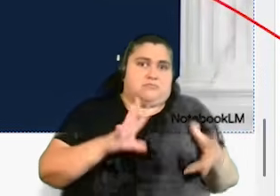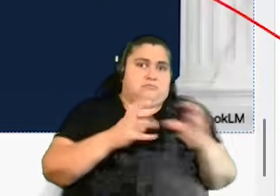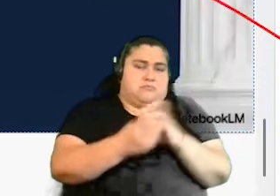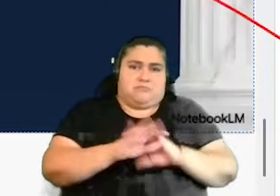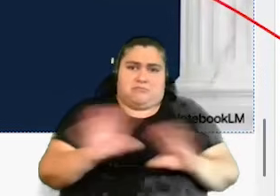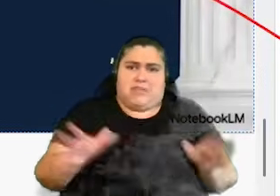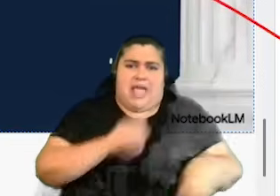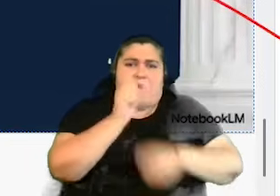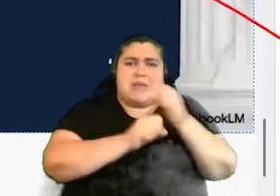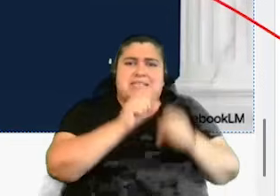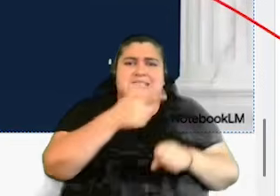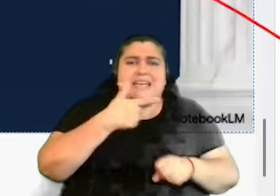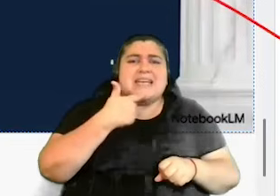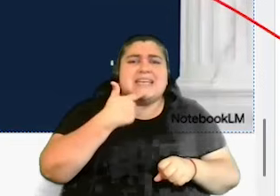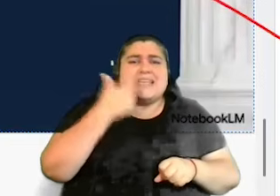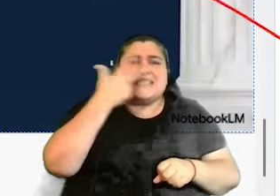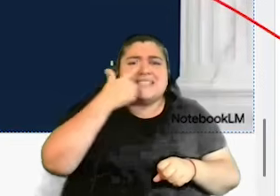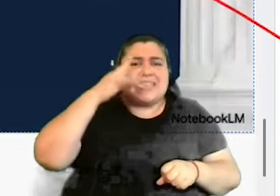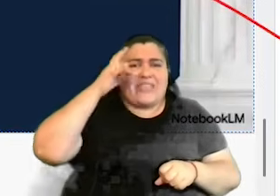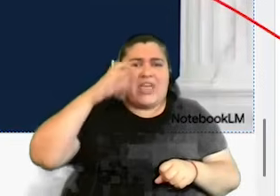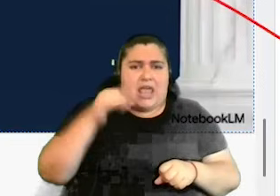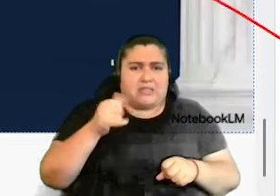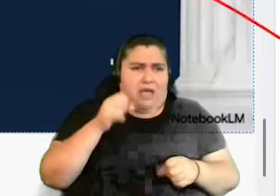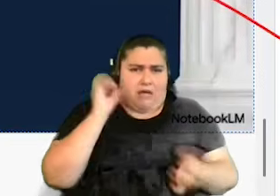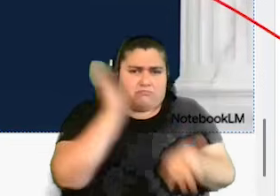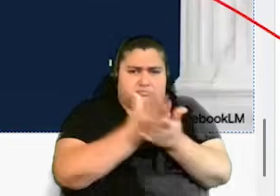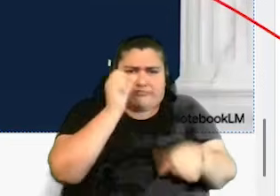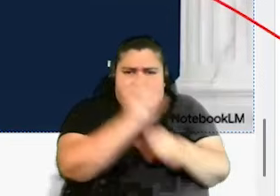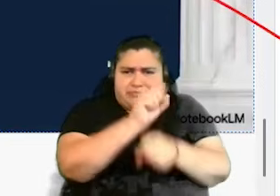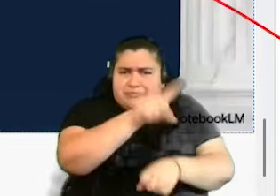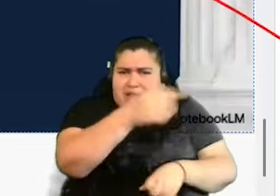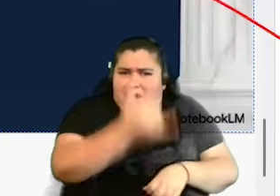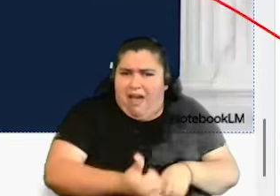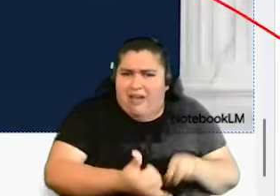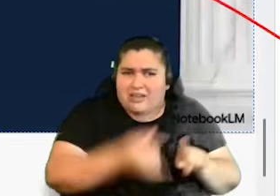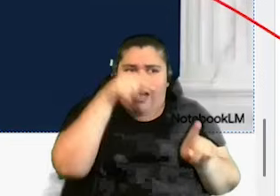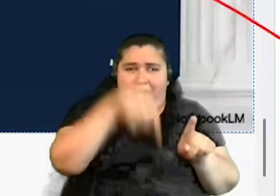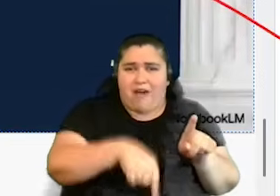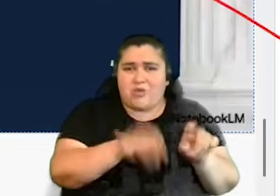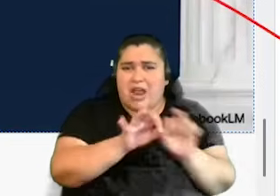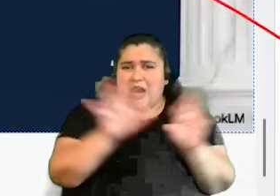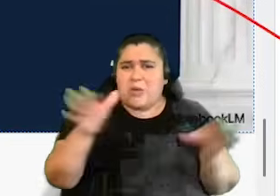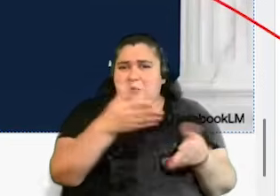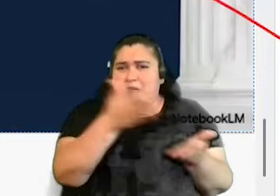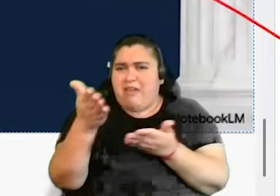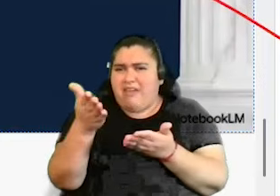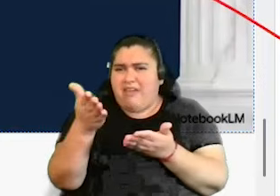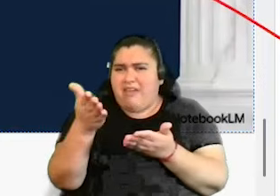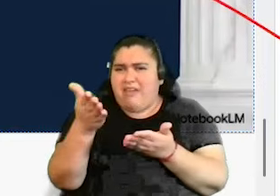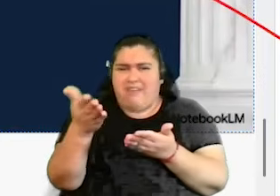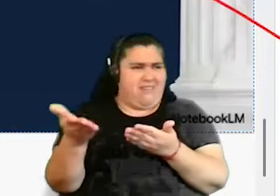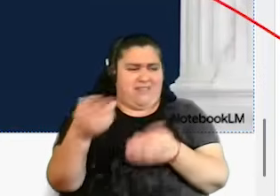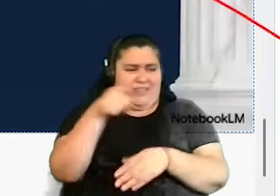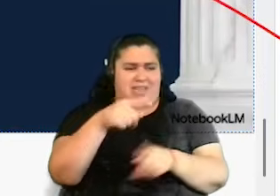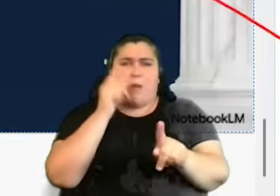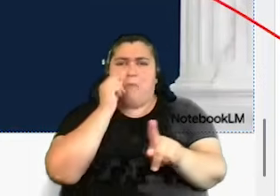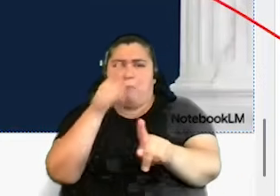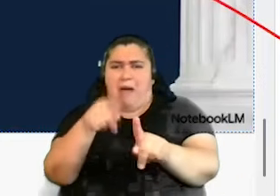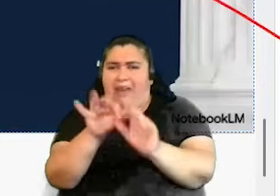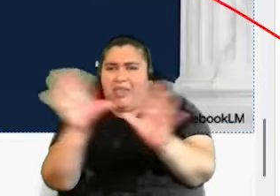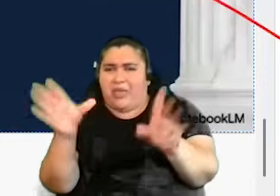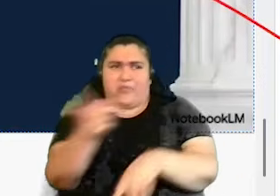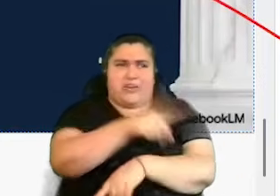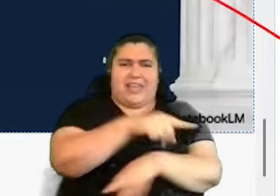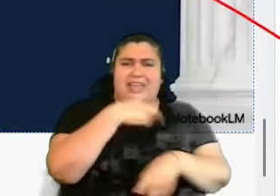y estaban adentro y lo teníamos condenado. Y ahora me dejaron libre al padre y ya el hijo que estaba en apelación ya